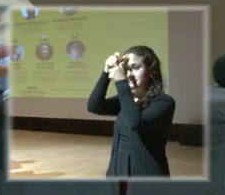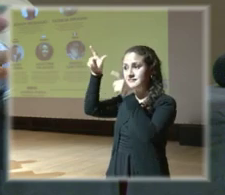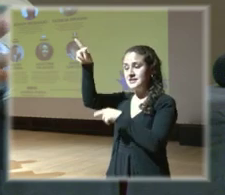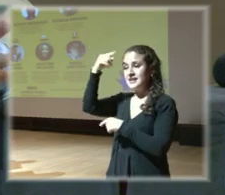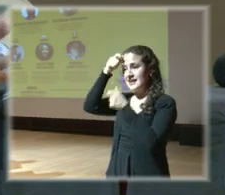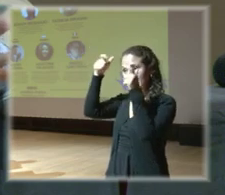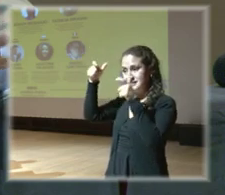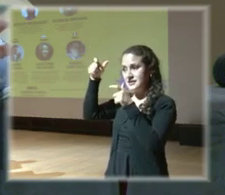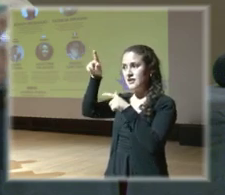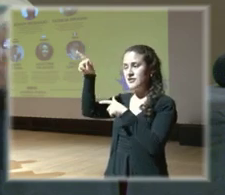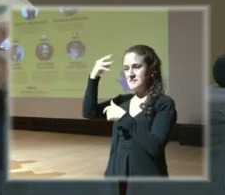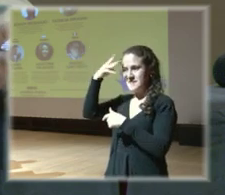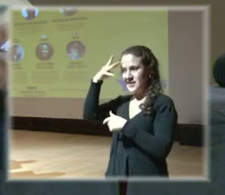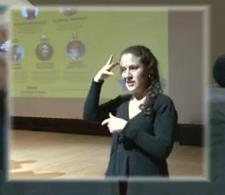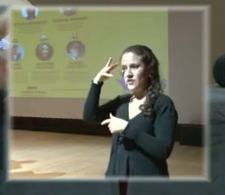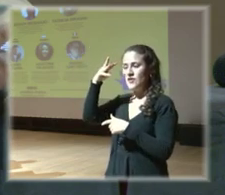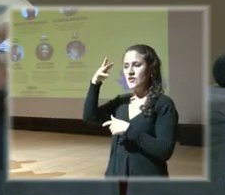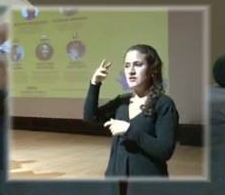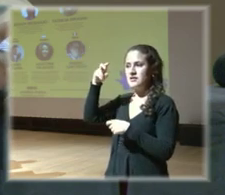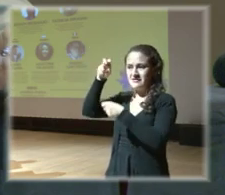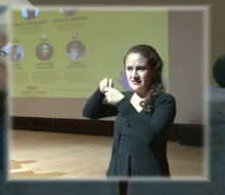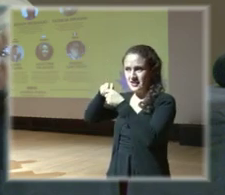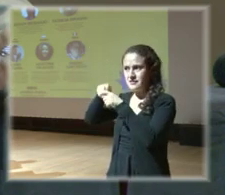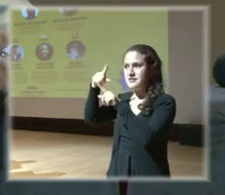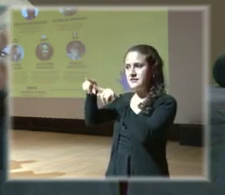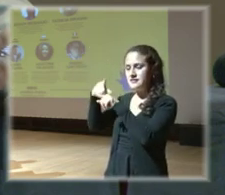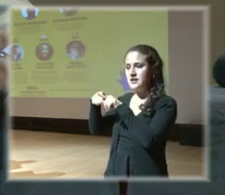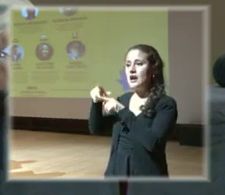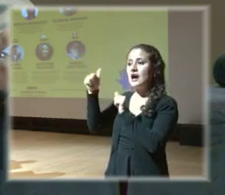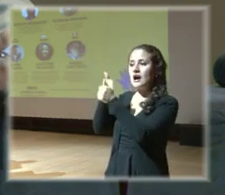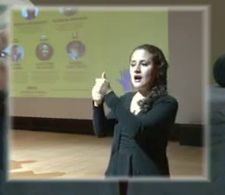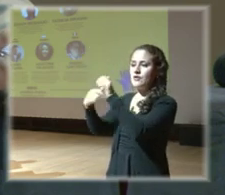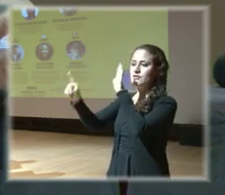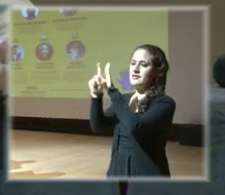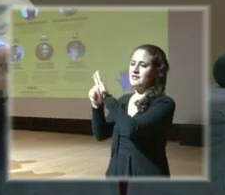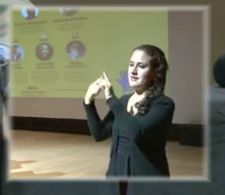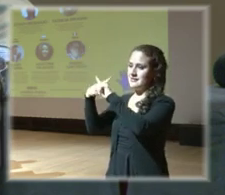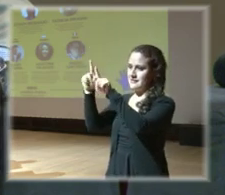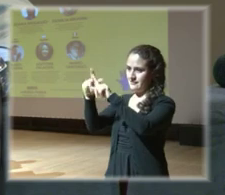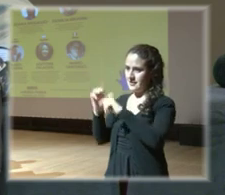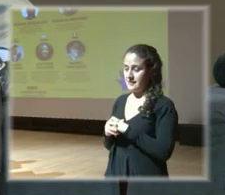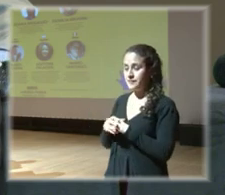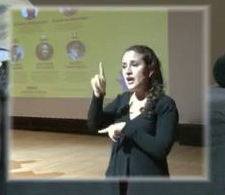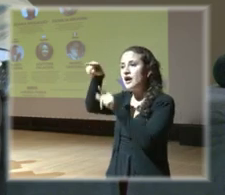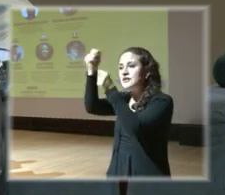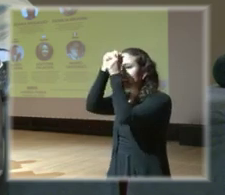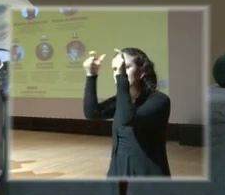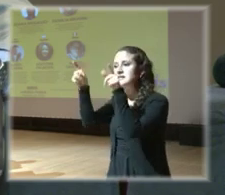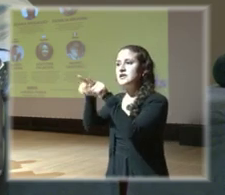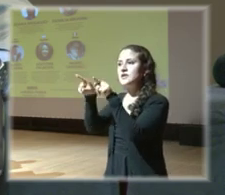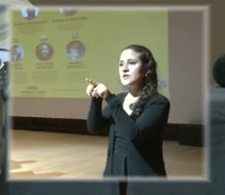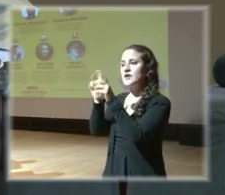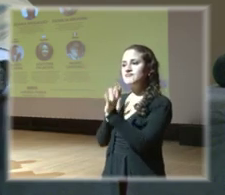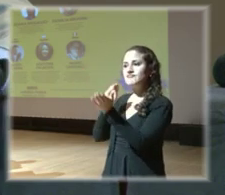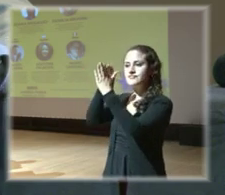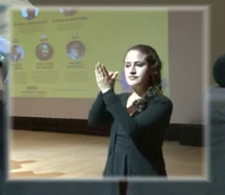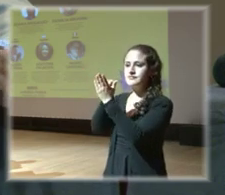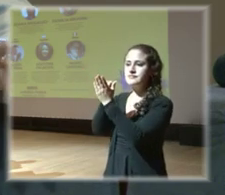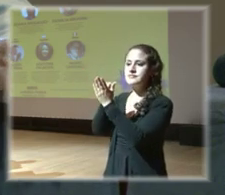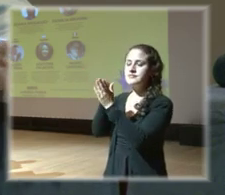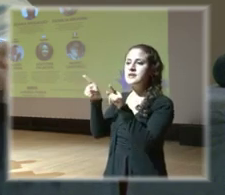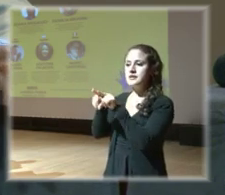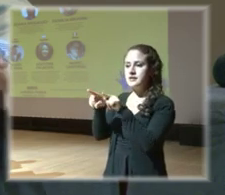más el Distrito Federal, y cada uno de los estados tiene una legislación distinta. En algunos de estos estados todavía se establece que la